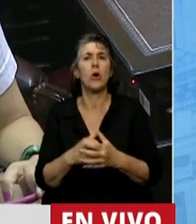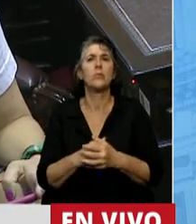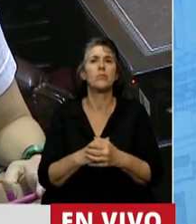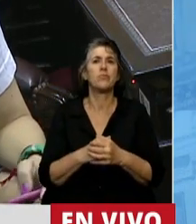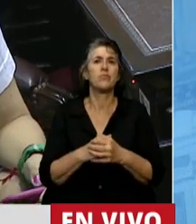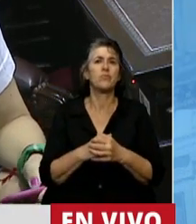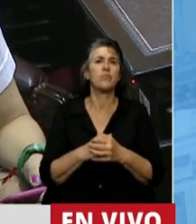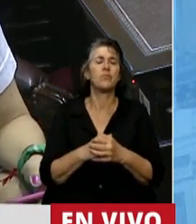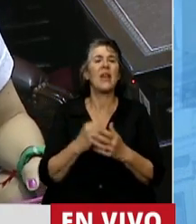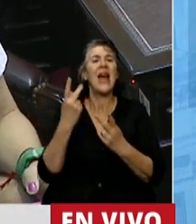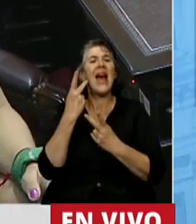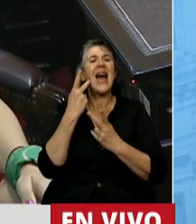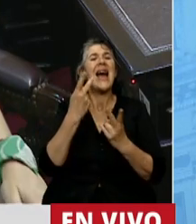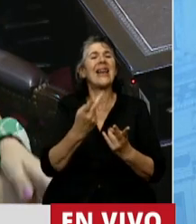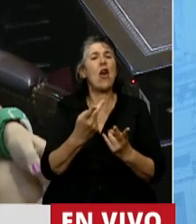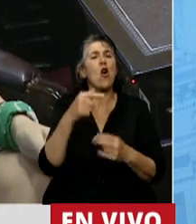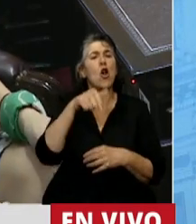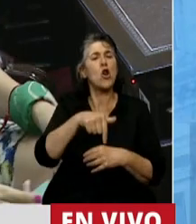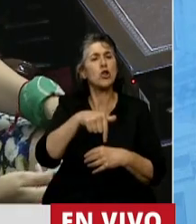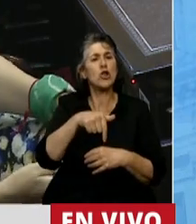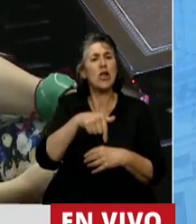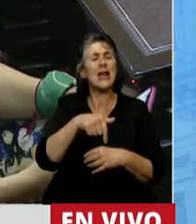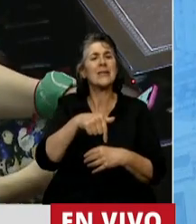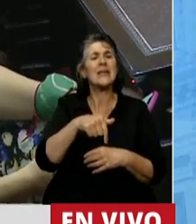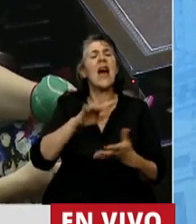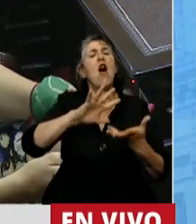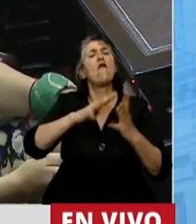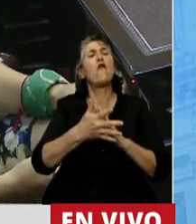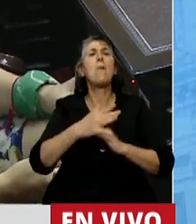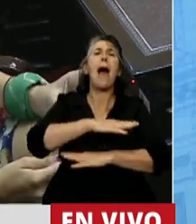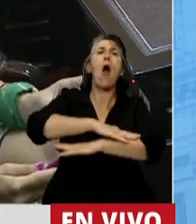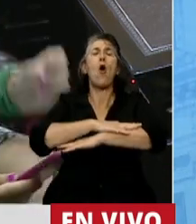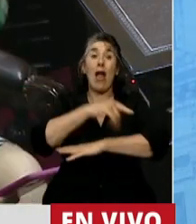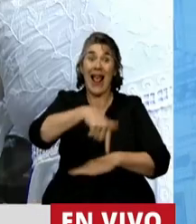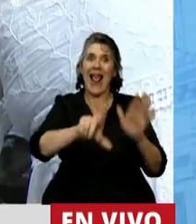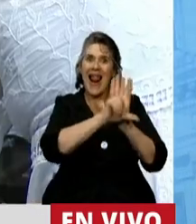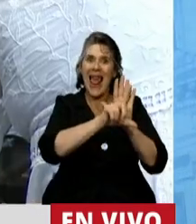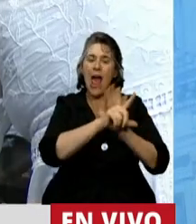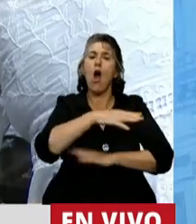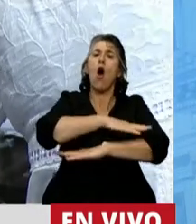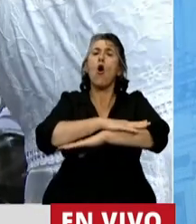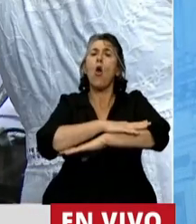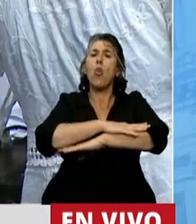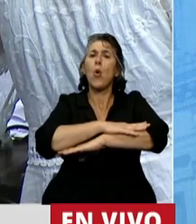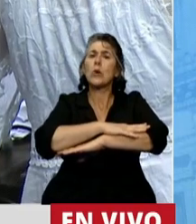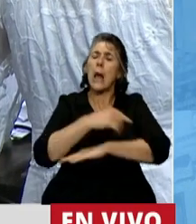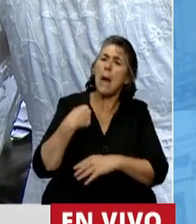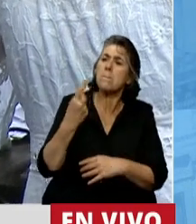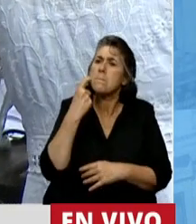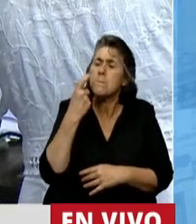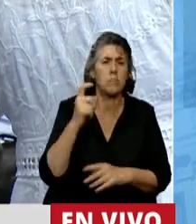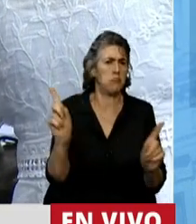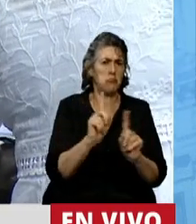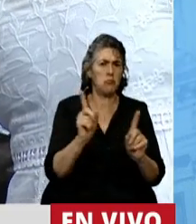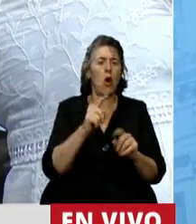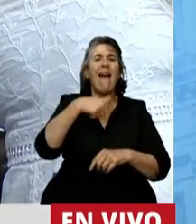existencia. Esta no es una ley que induzca conductas, sino que habilita libertades.